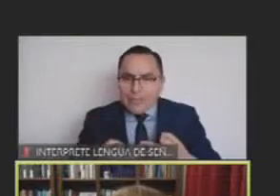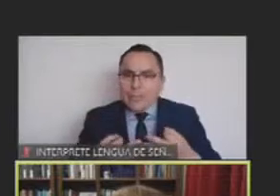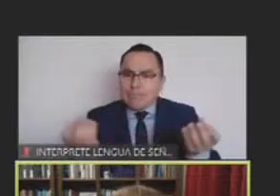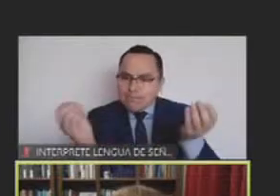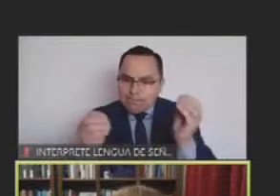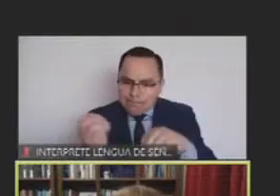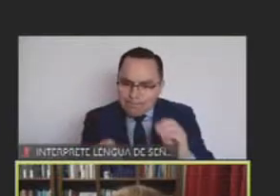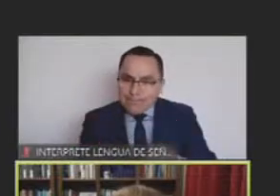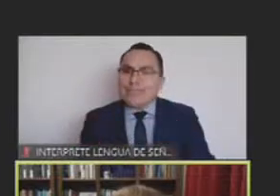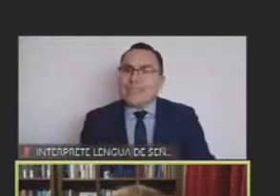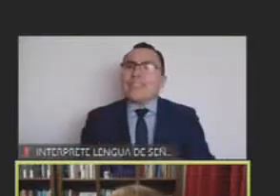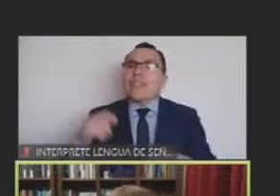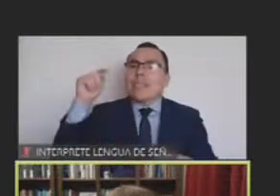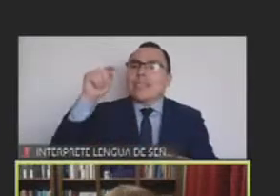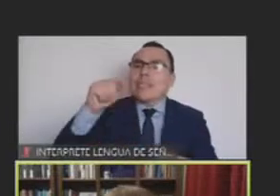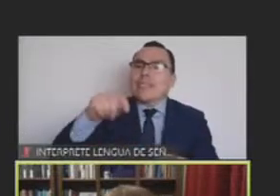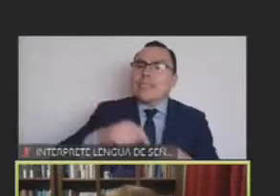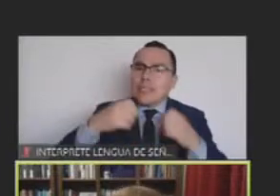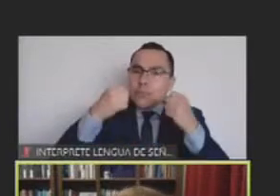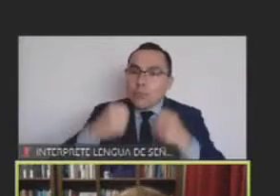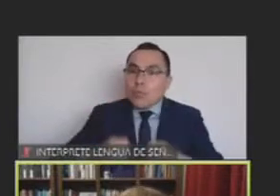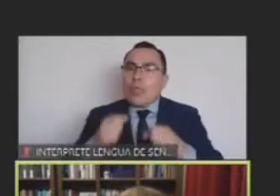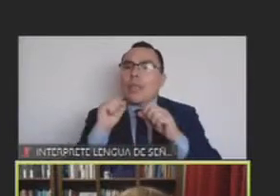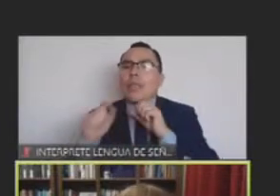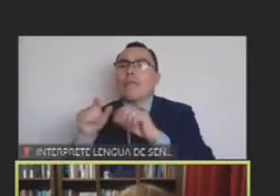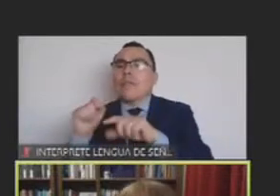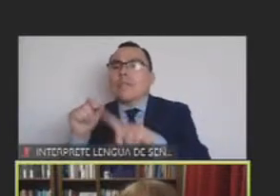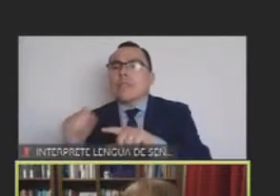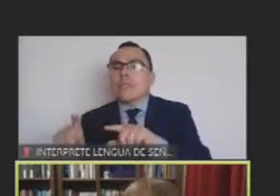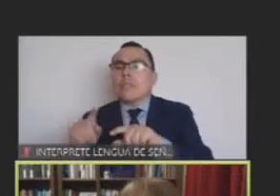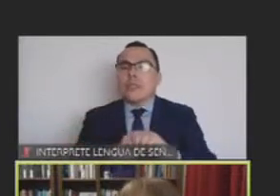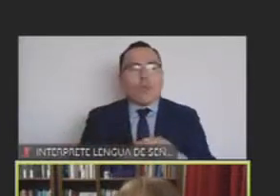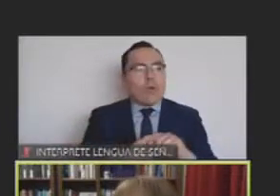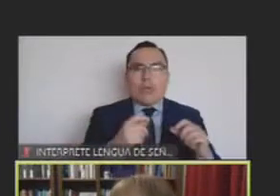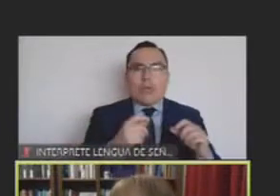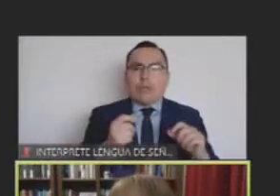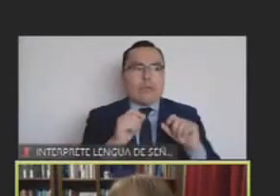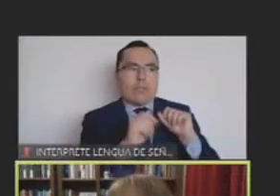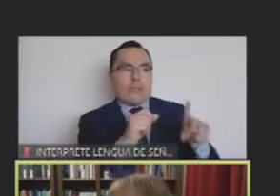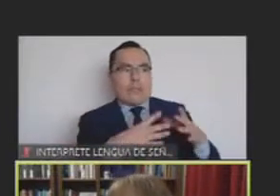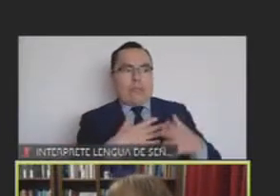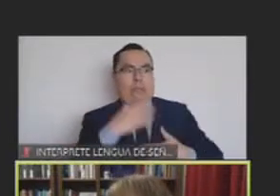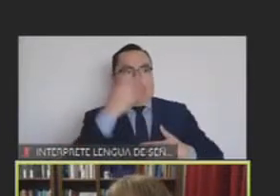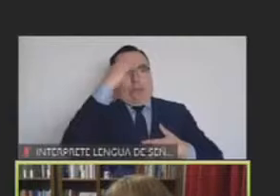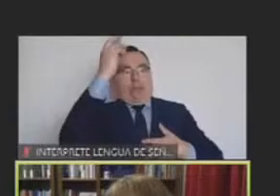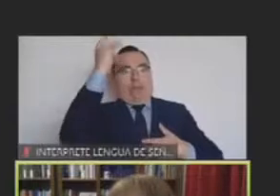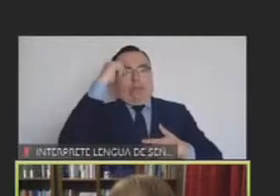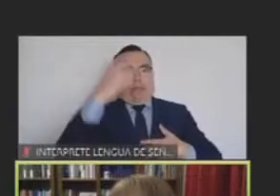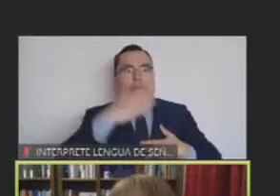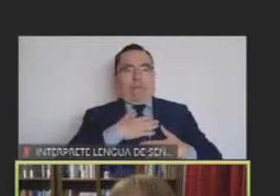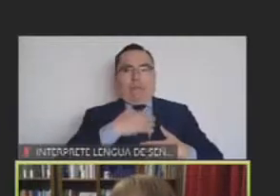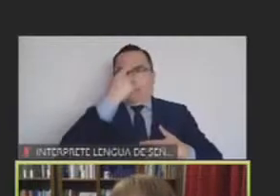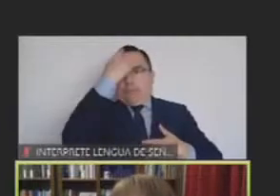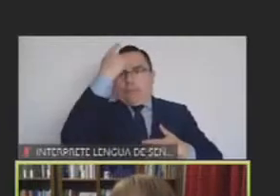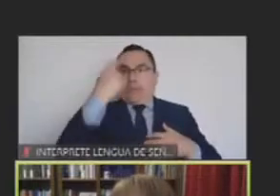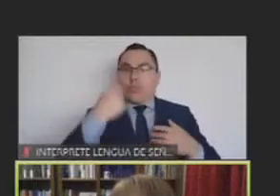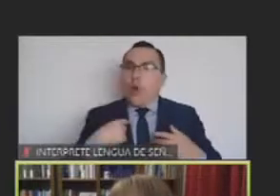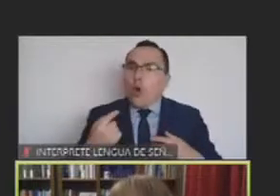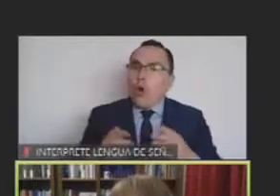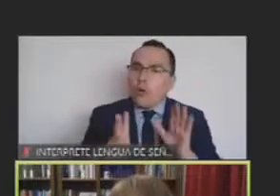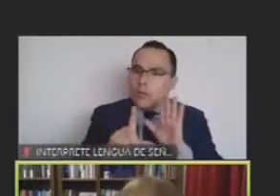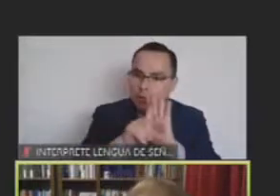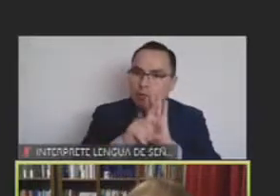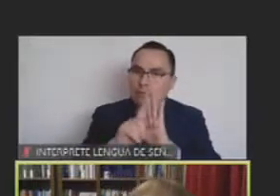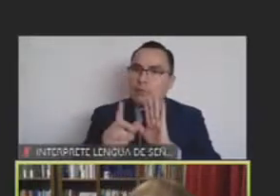nosotros estamos defendiendo a la vez, ¿no es cierto?, y no solo defendiendo por idea nuestra, sino que fundado en los